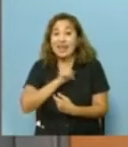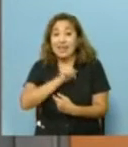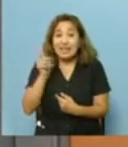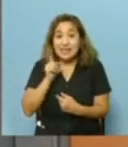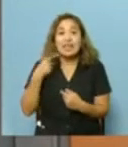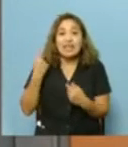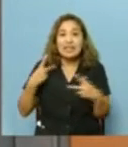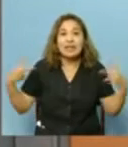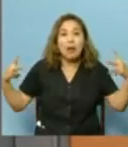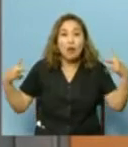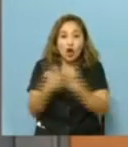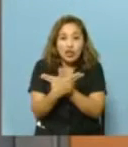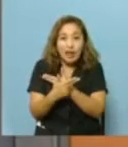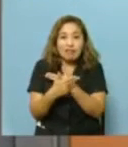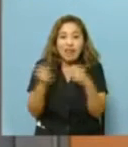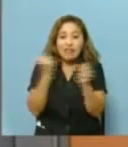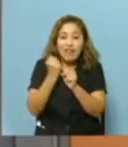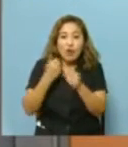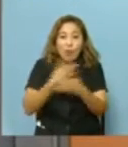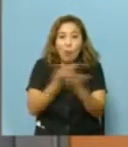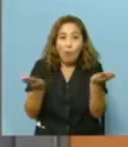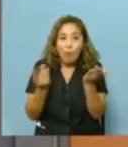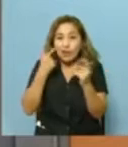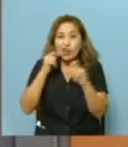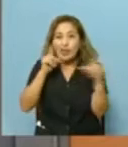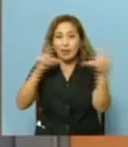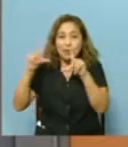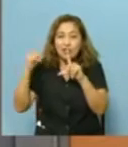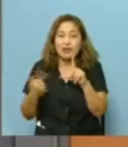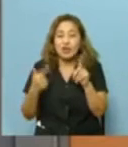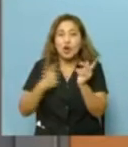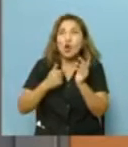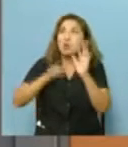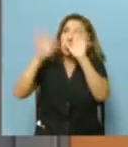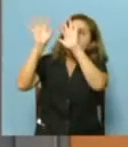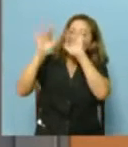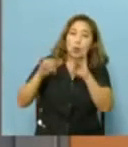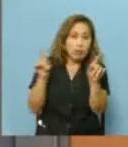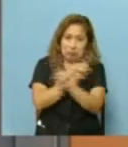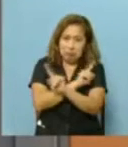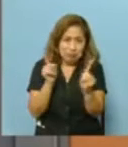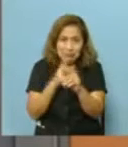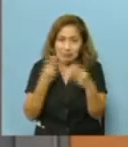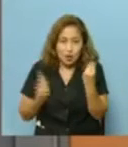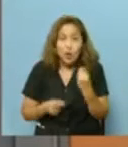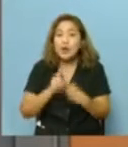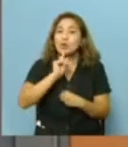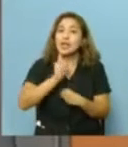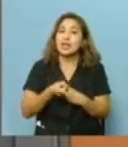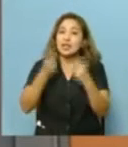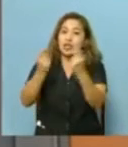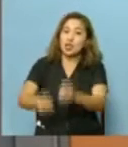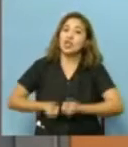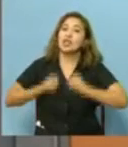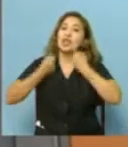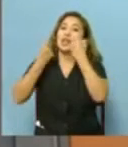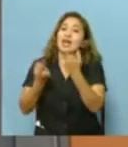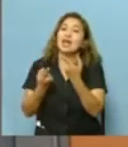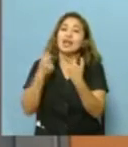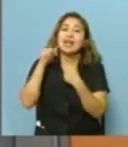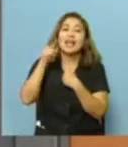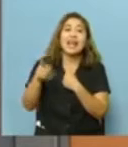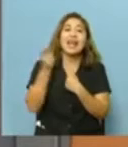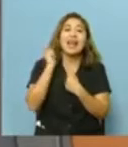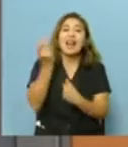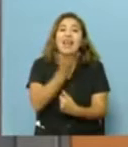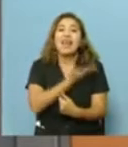recortar la obra pública esto que vimos en el informe también no es que cae del cielo sino que haya habido una decisión de entregar el presupuesto público